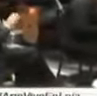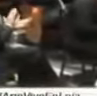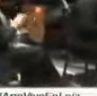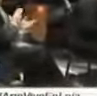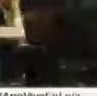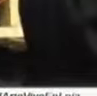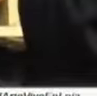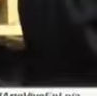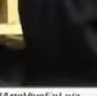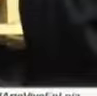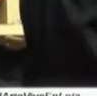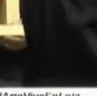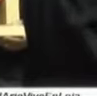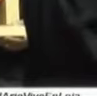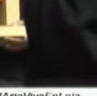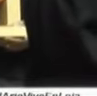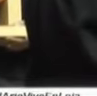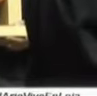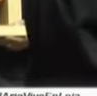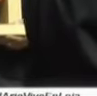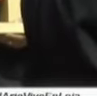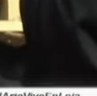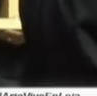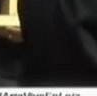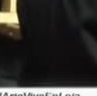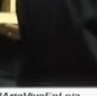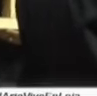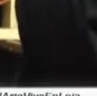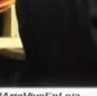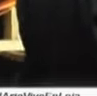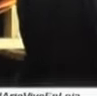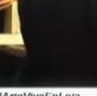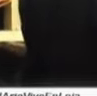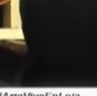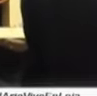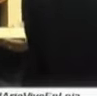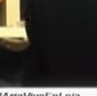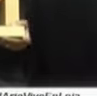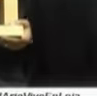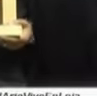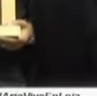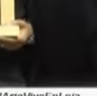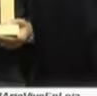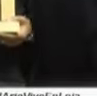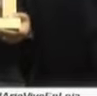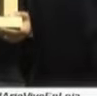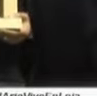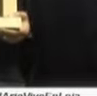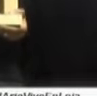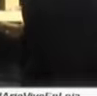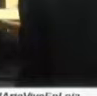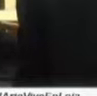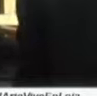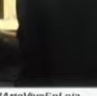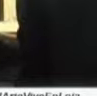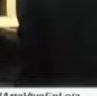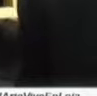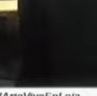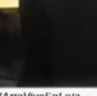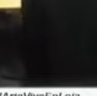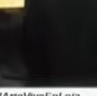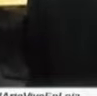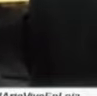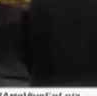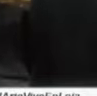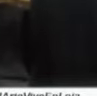El público lojano se ha acostumbrado a acompañarnos en cada semana. Queremos hoy entregarle